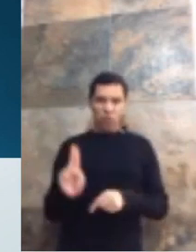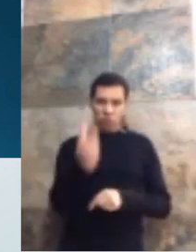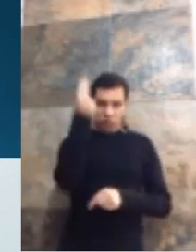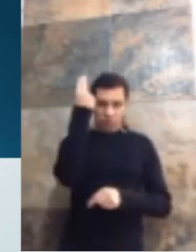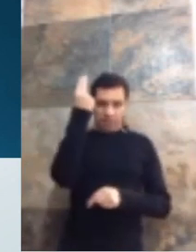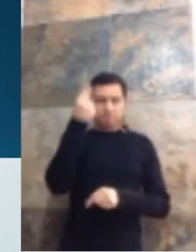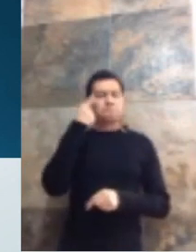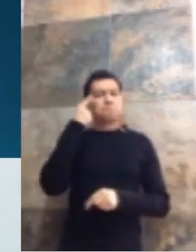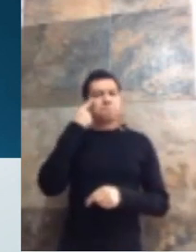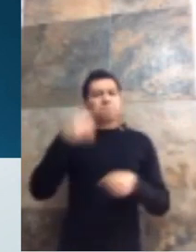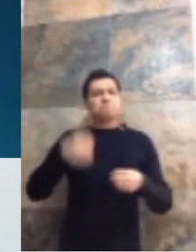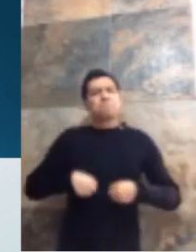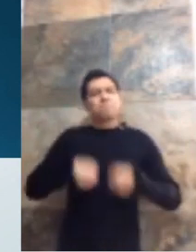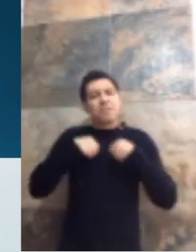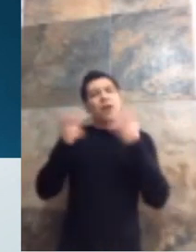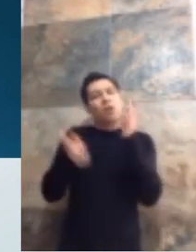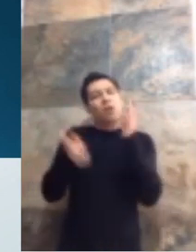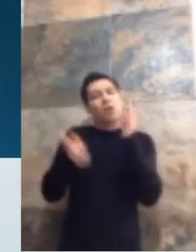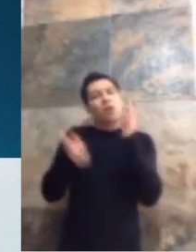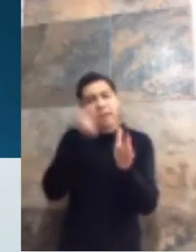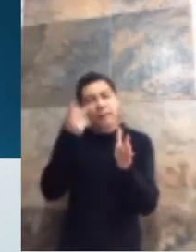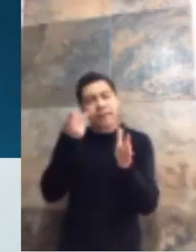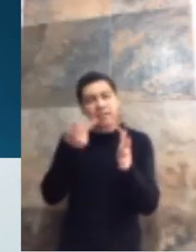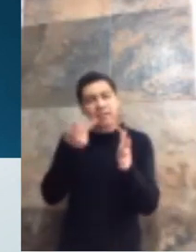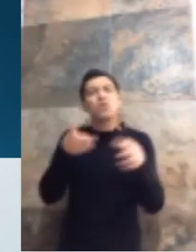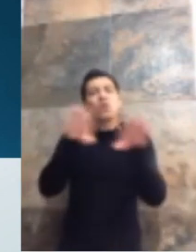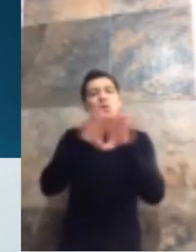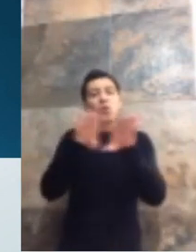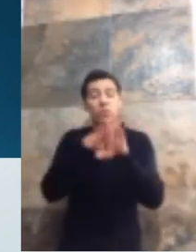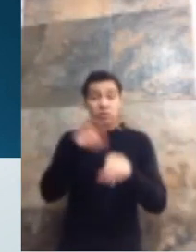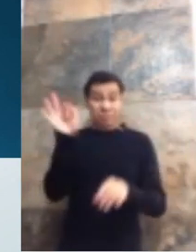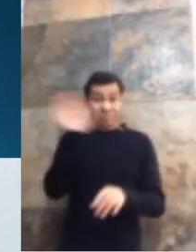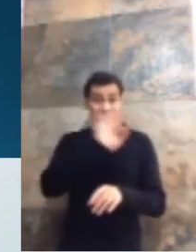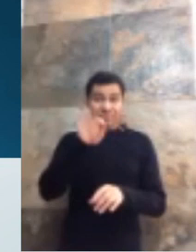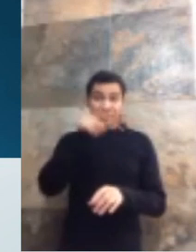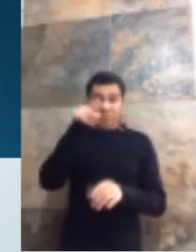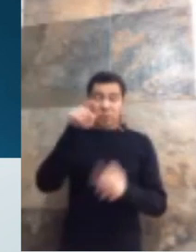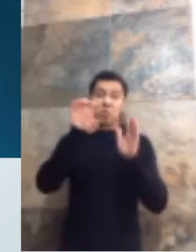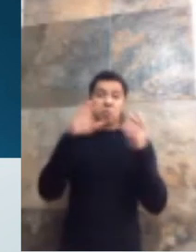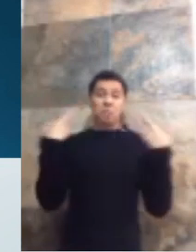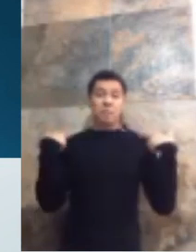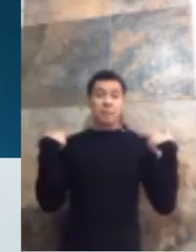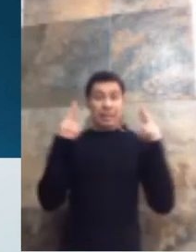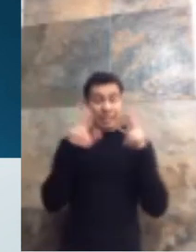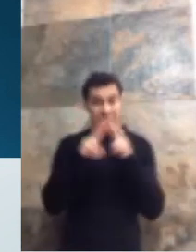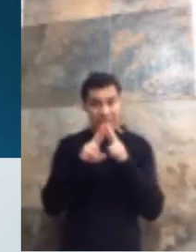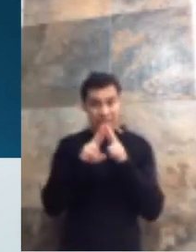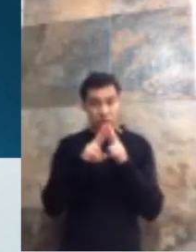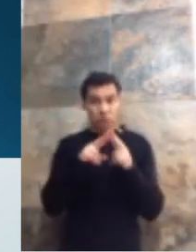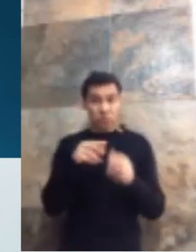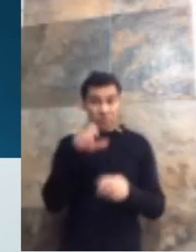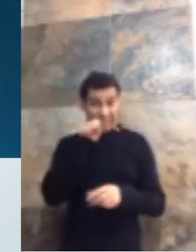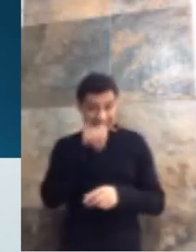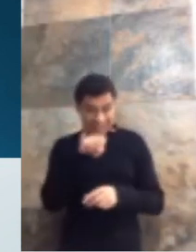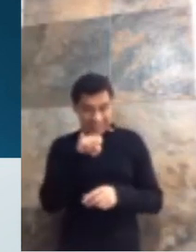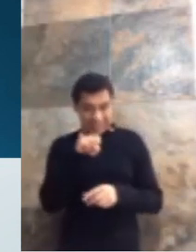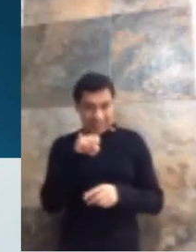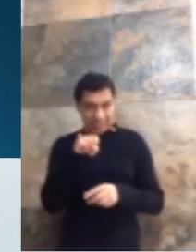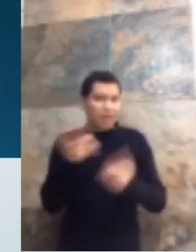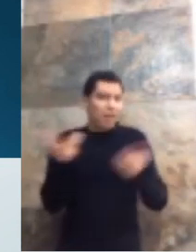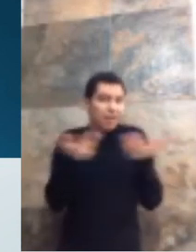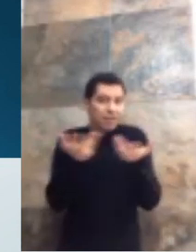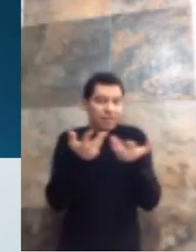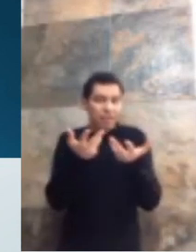vida académica. Aquí hay 3 sistemas o 3 grupos de consejos, y tienen 16 recomendaciones